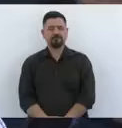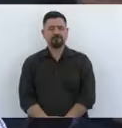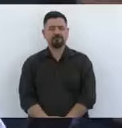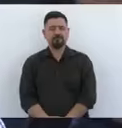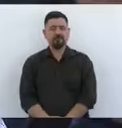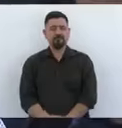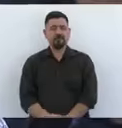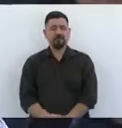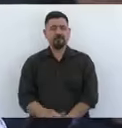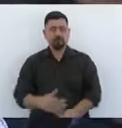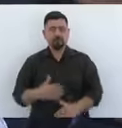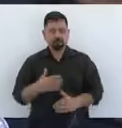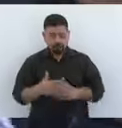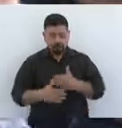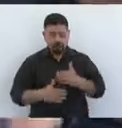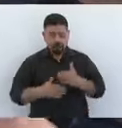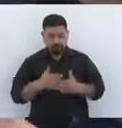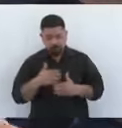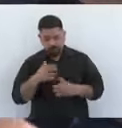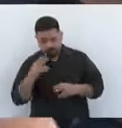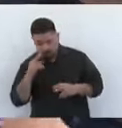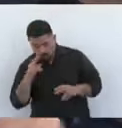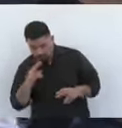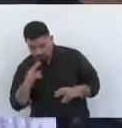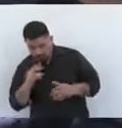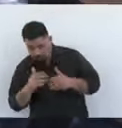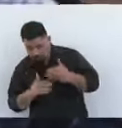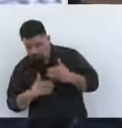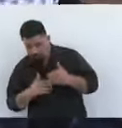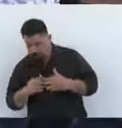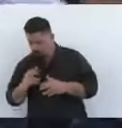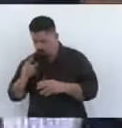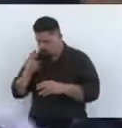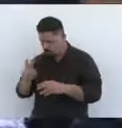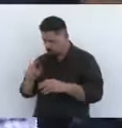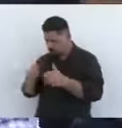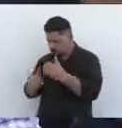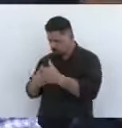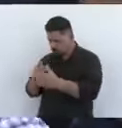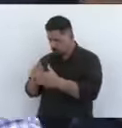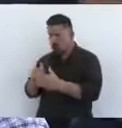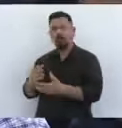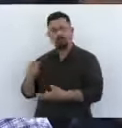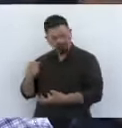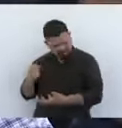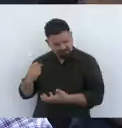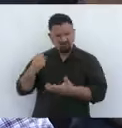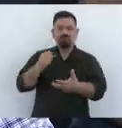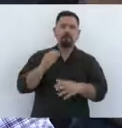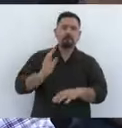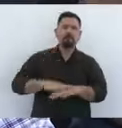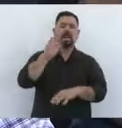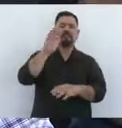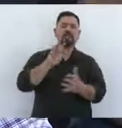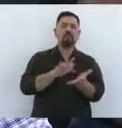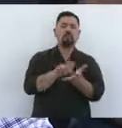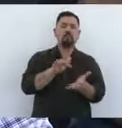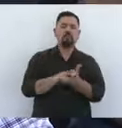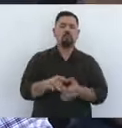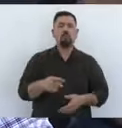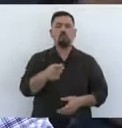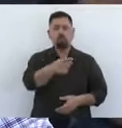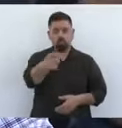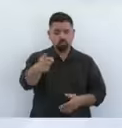Van avanzando y se va ampliando. ustedes